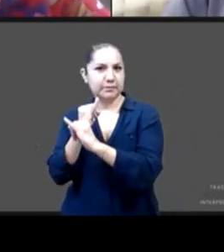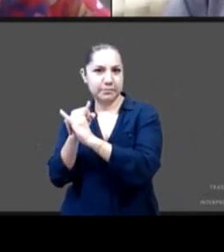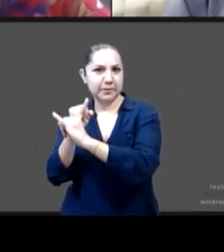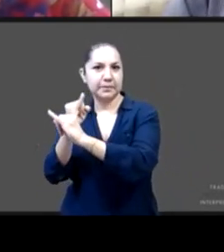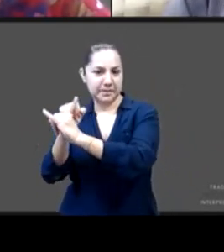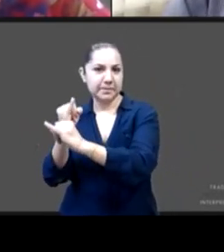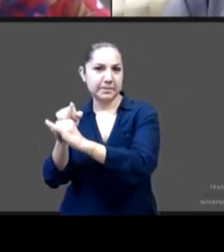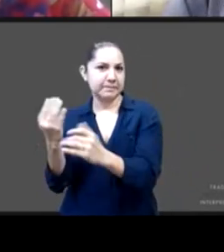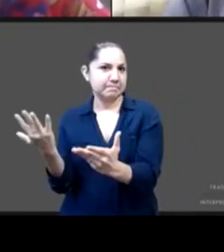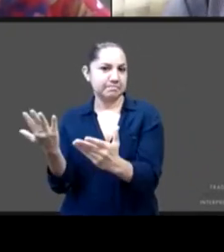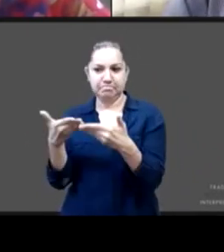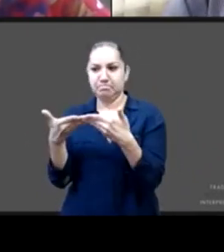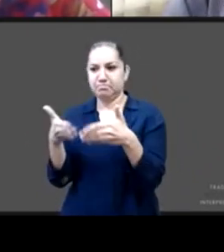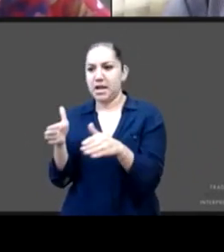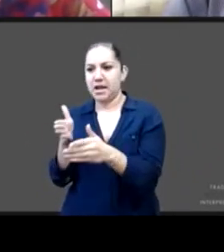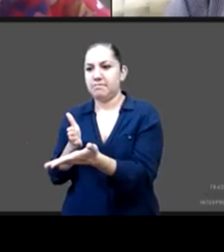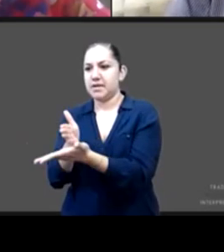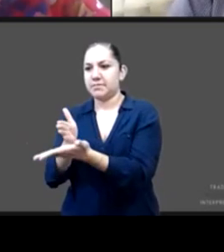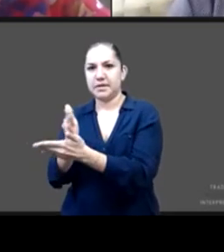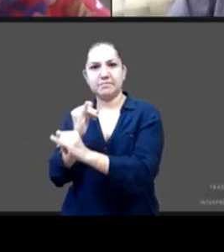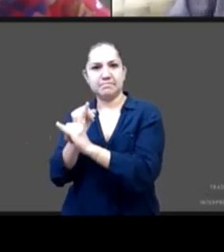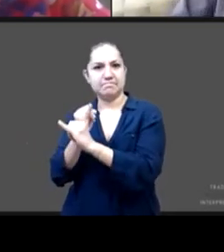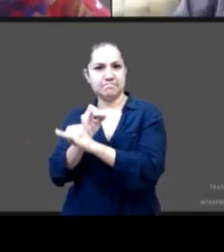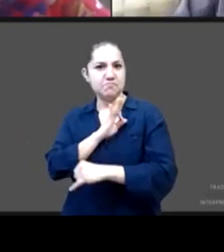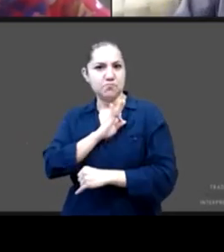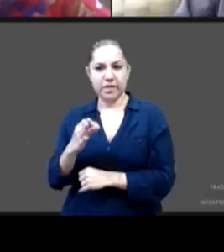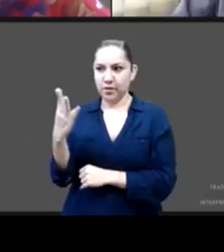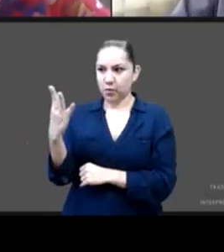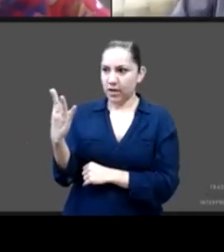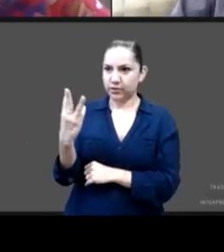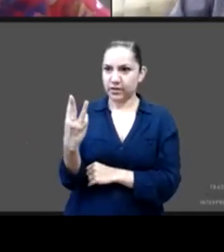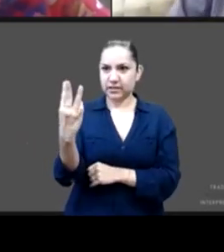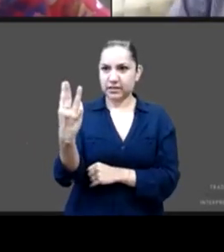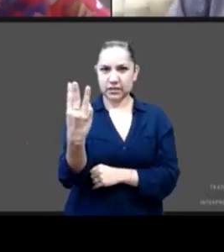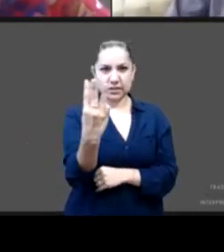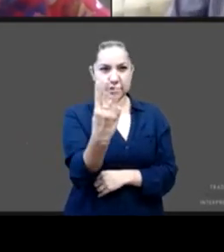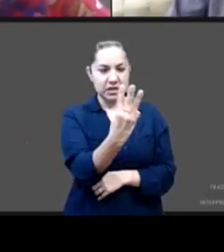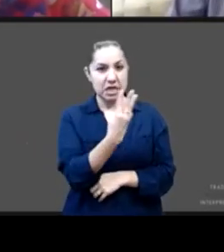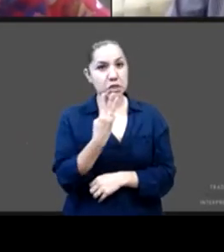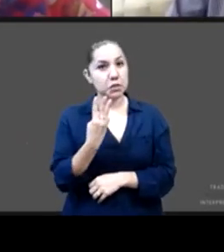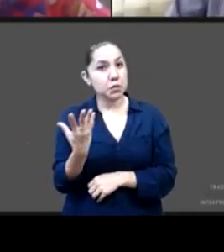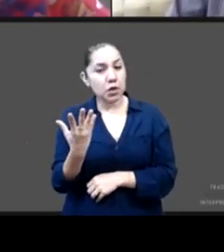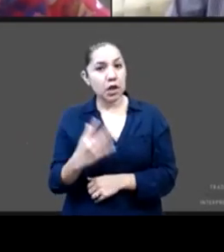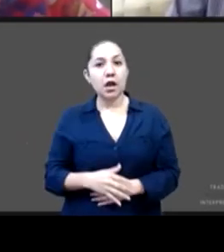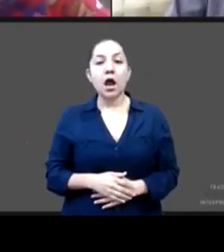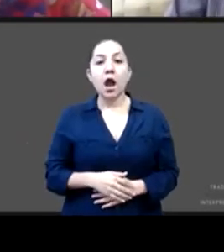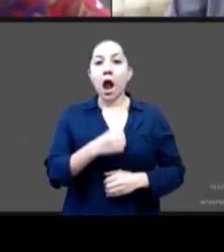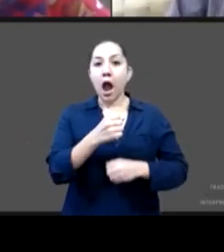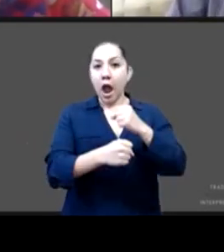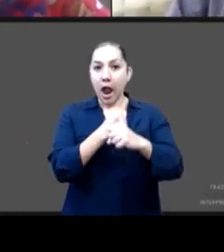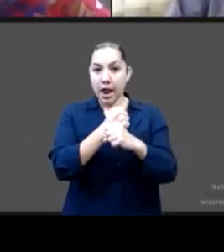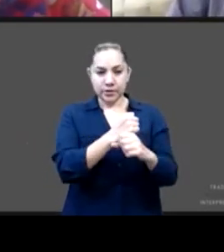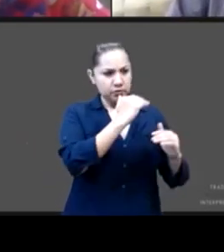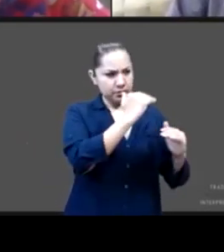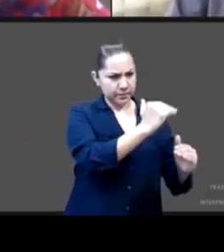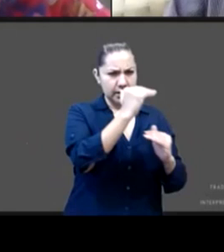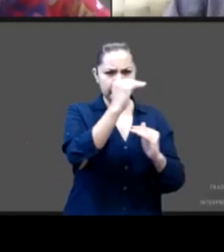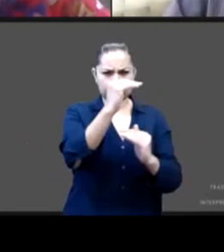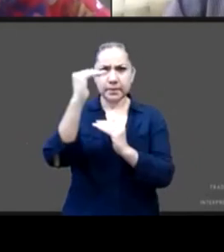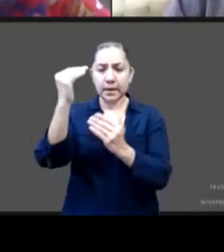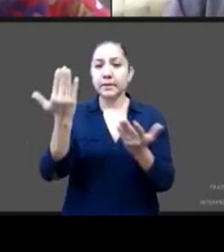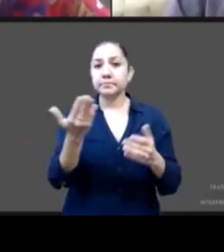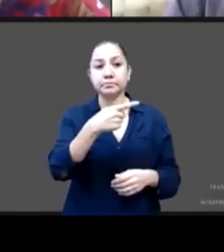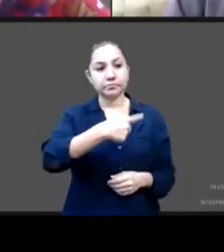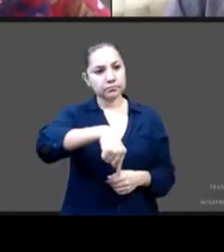red. Y cuando dividimos esto por rangos de edad, 60% de los niños de educación básica, es